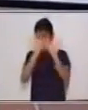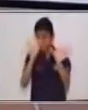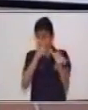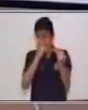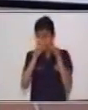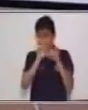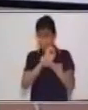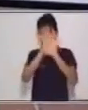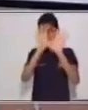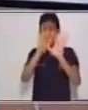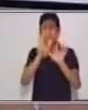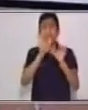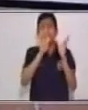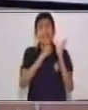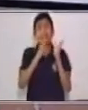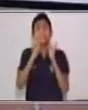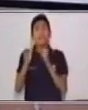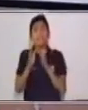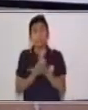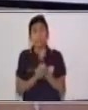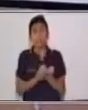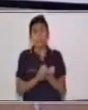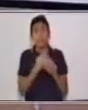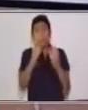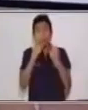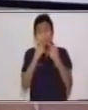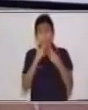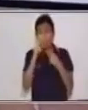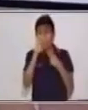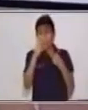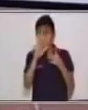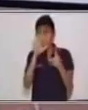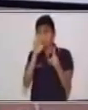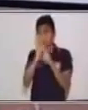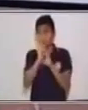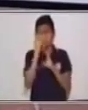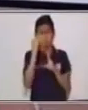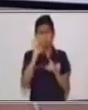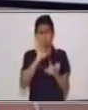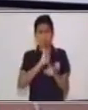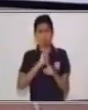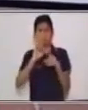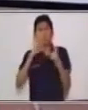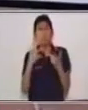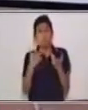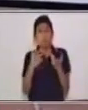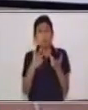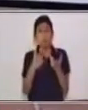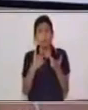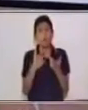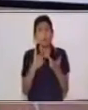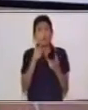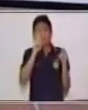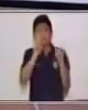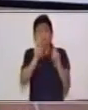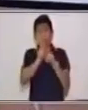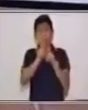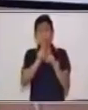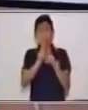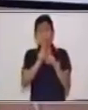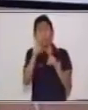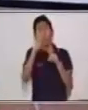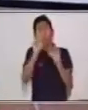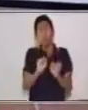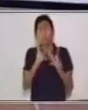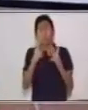explicar en este momento la clasificación, pero usted inmediatamente lo va a identificar como una coordinante y como la parte del nexo que va